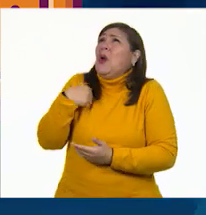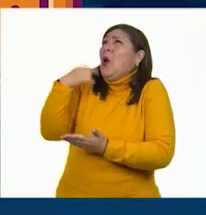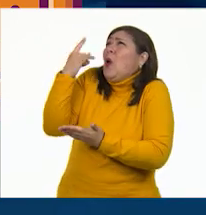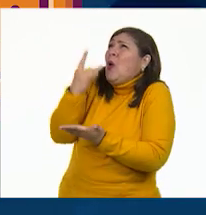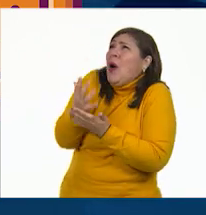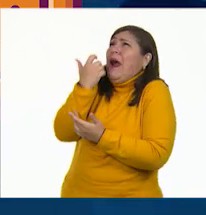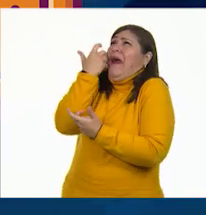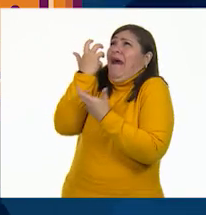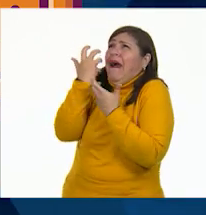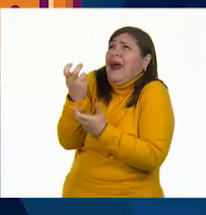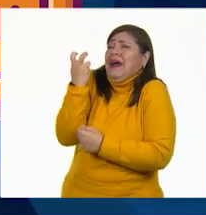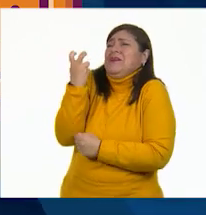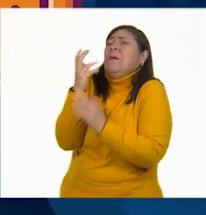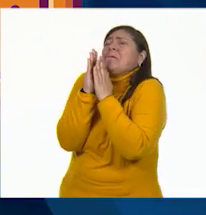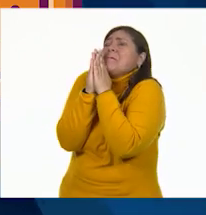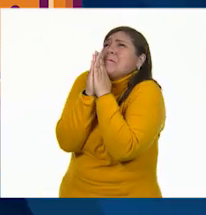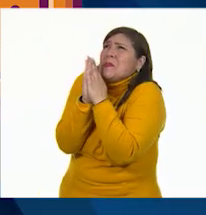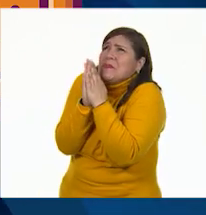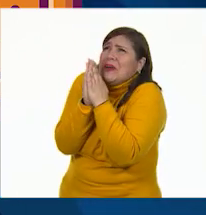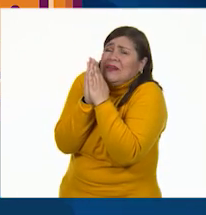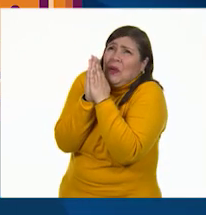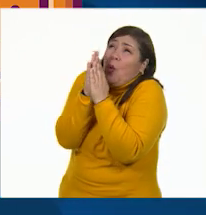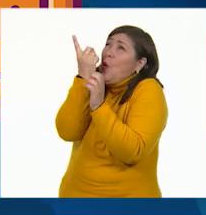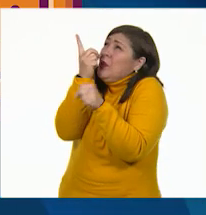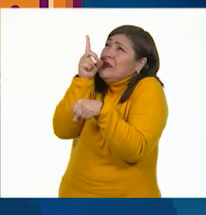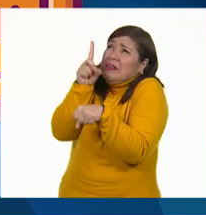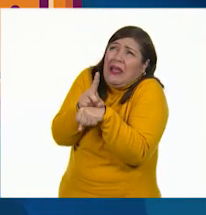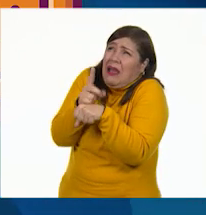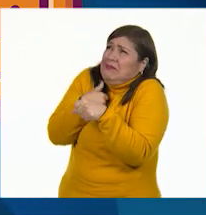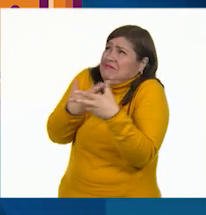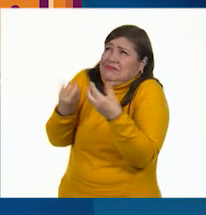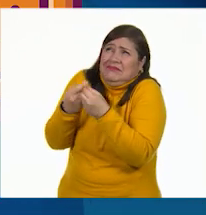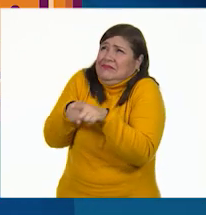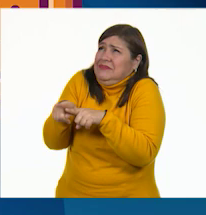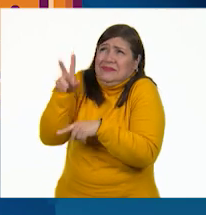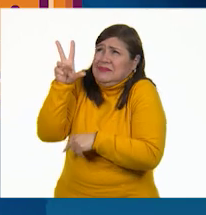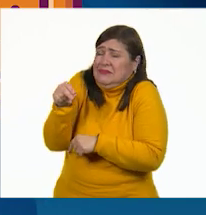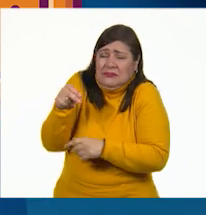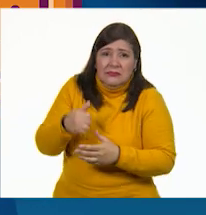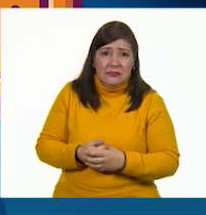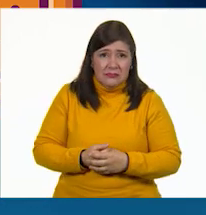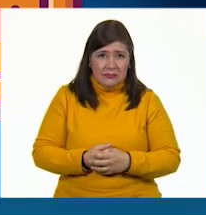único deseo. ¡Please! ¡Un día sin Rodrigo!